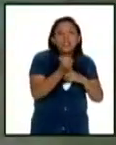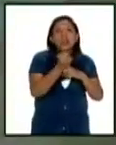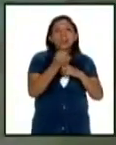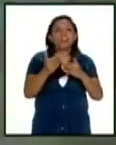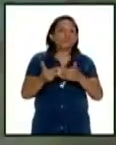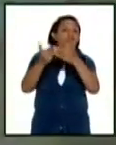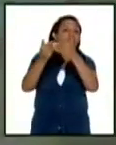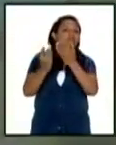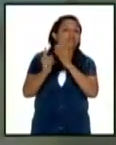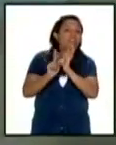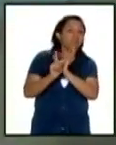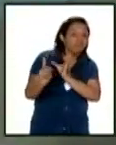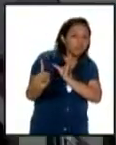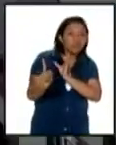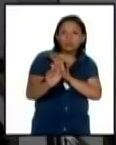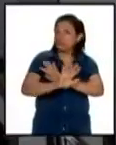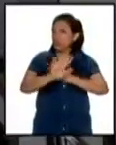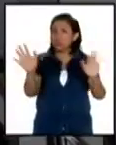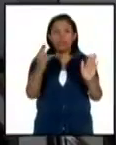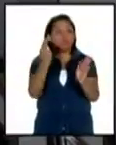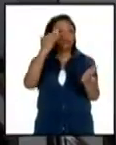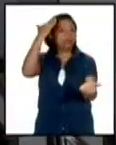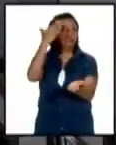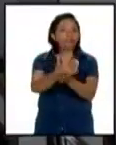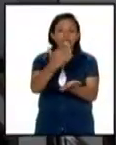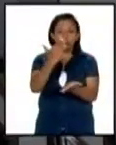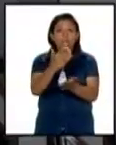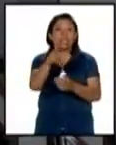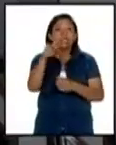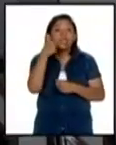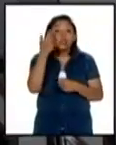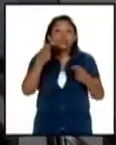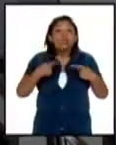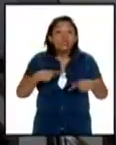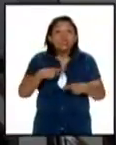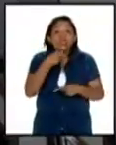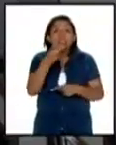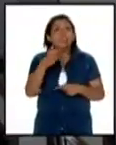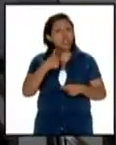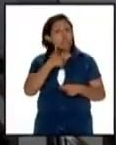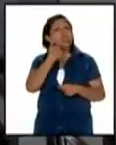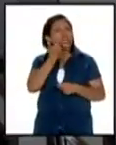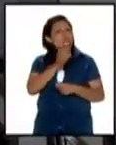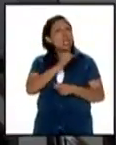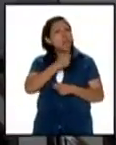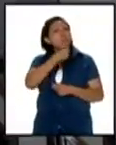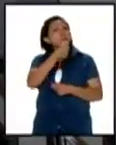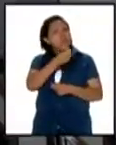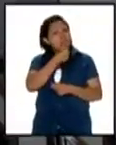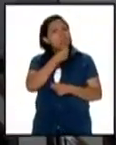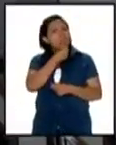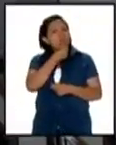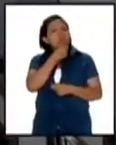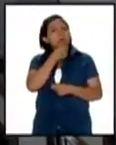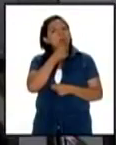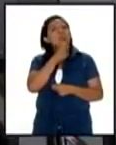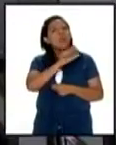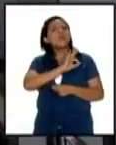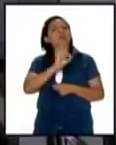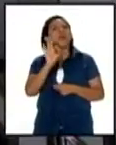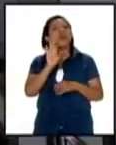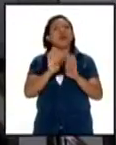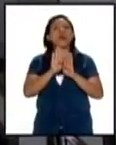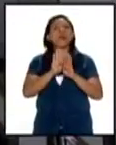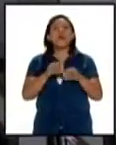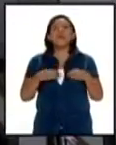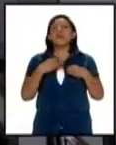marginación. Entonces, ya basta. Queremos que la gente diga, quiero ser grande para poder disfrutar de la vida